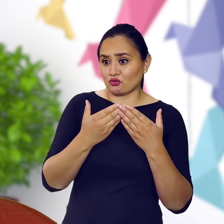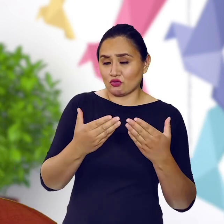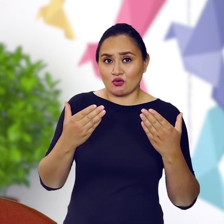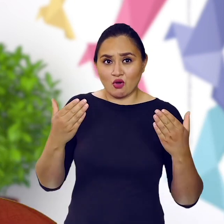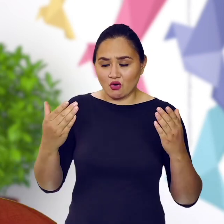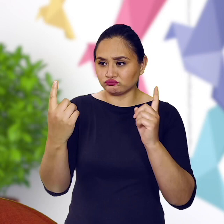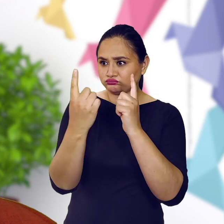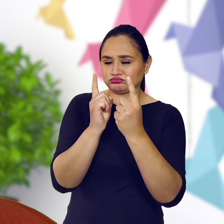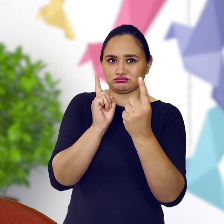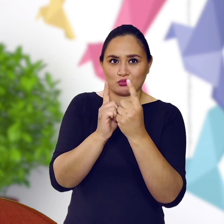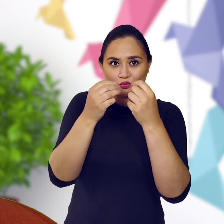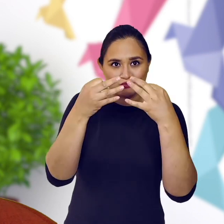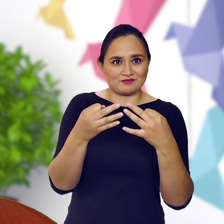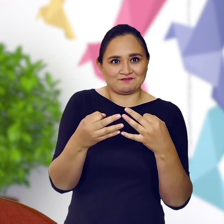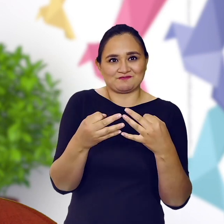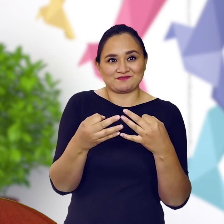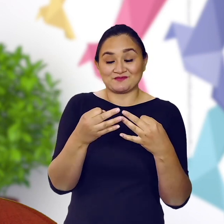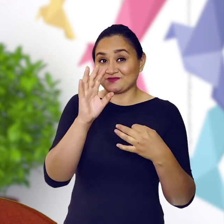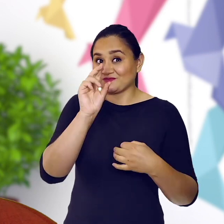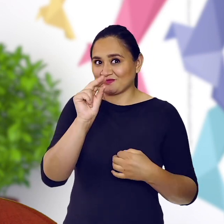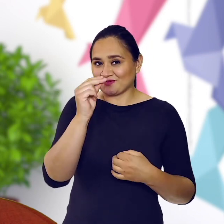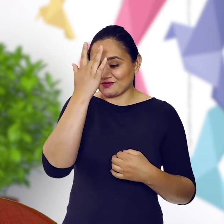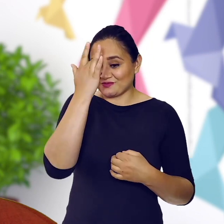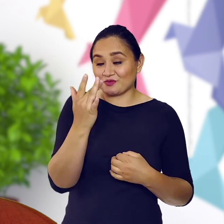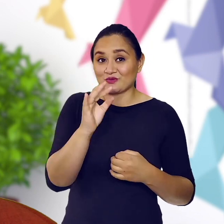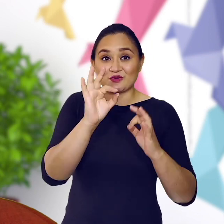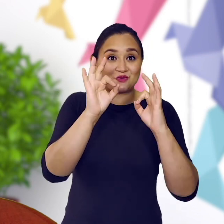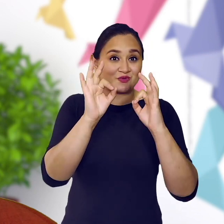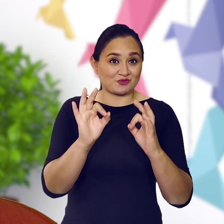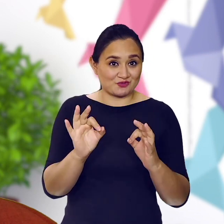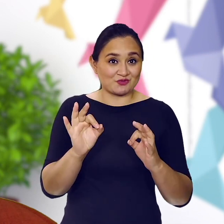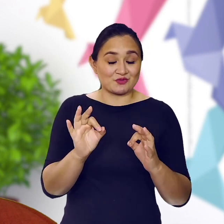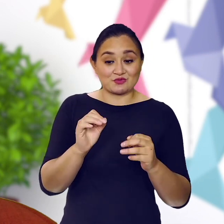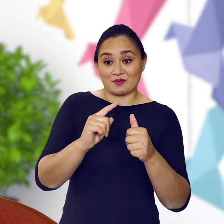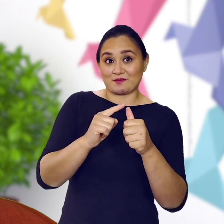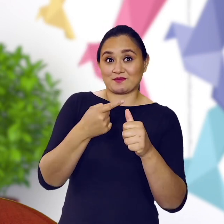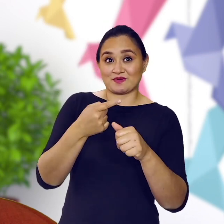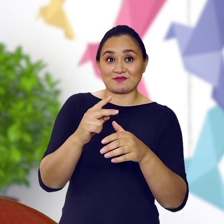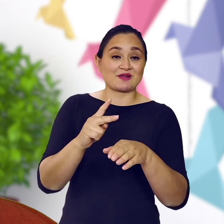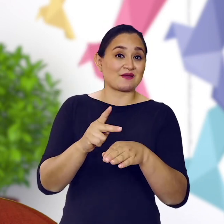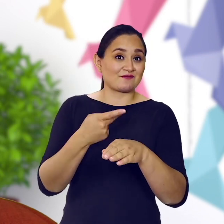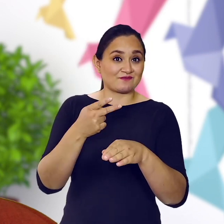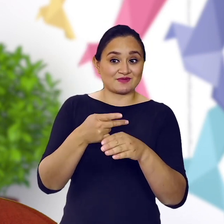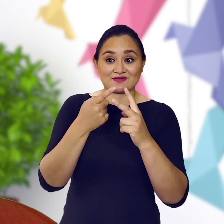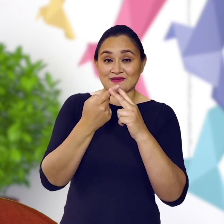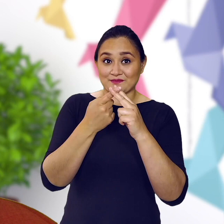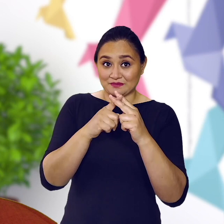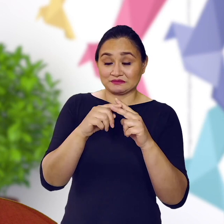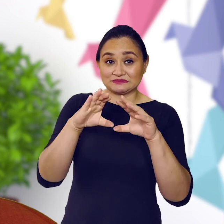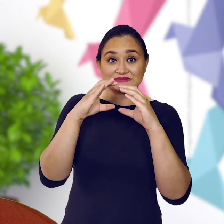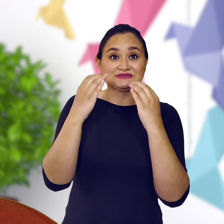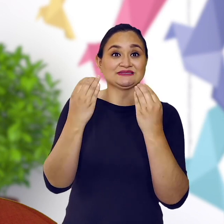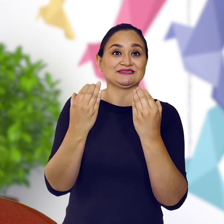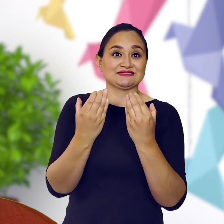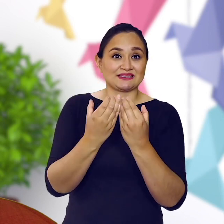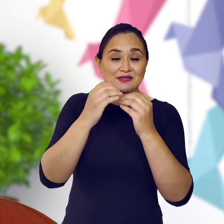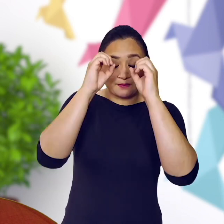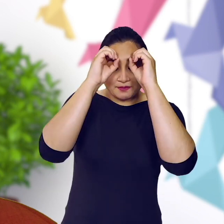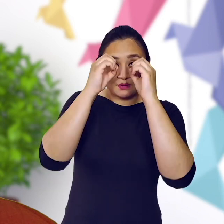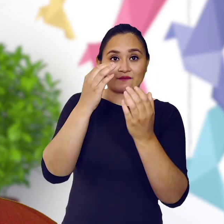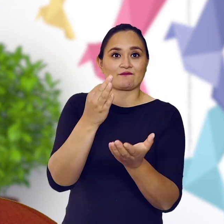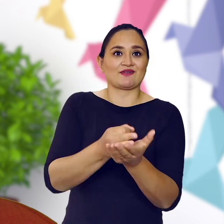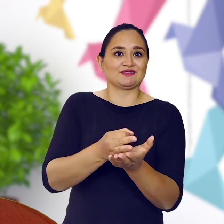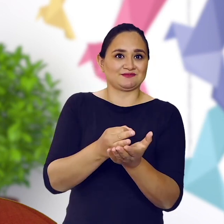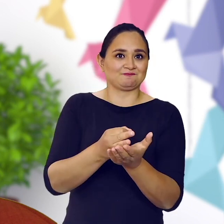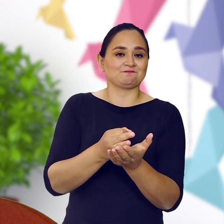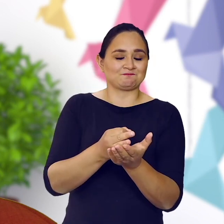no resultaron como Bruno había planeado, porque, extrañamente, y por primera vez desde que había empezado las clases, Miguel